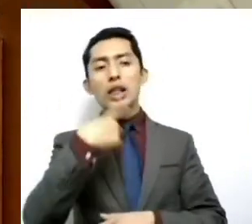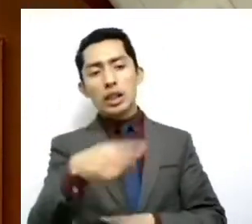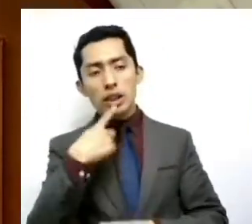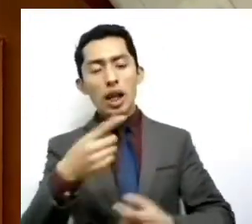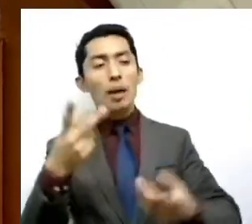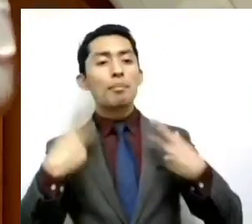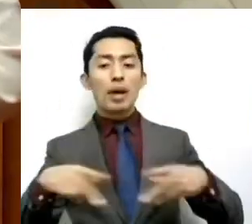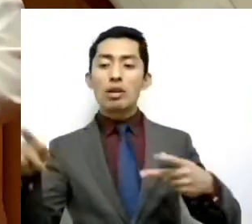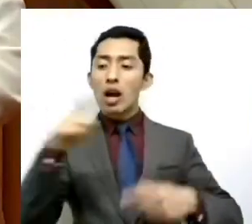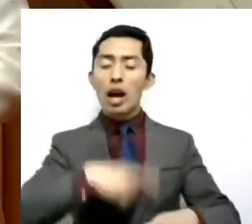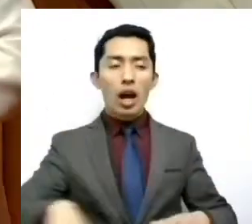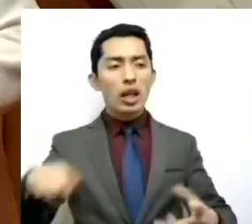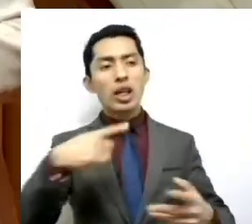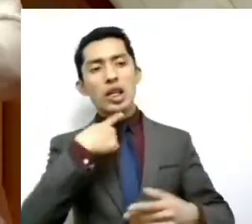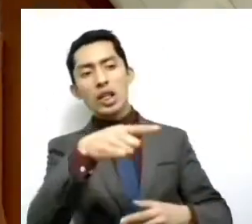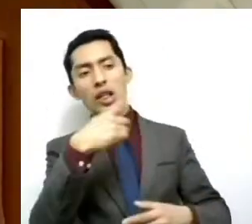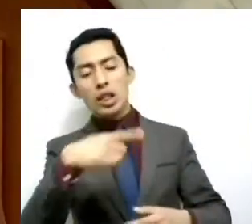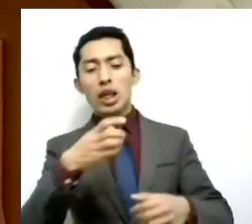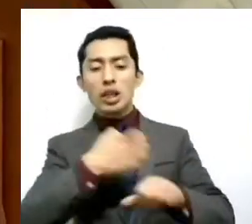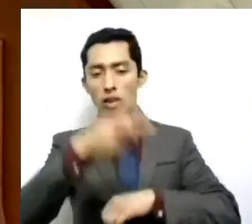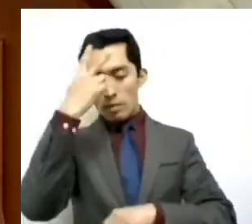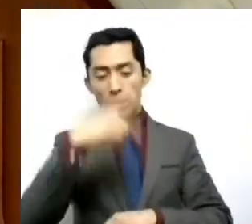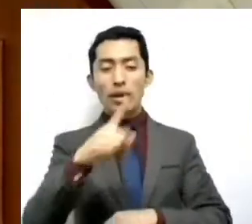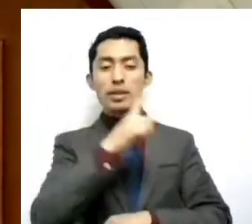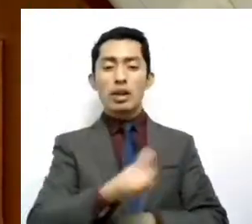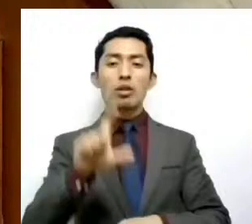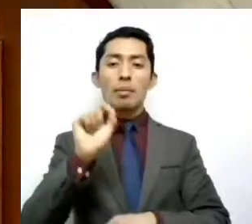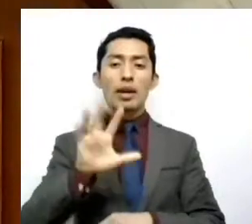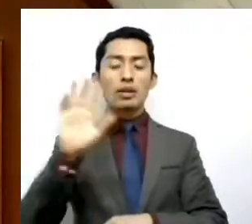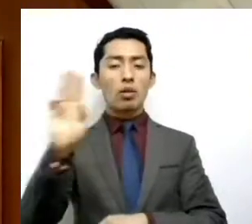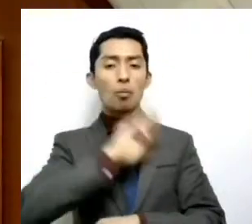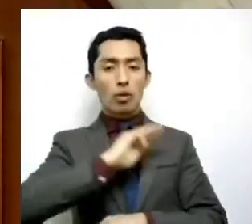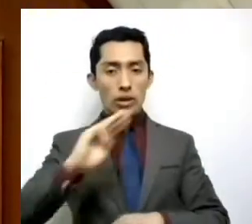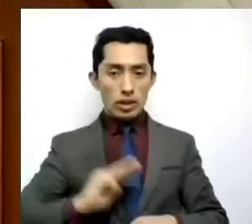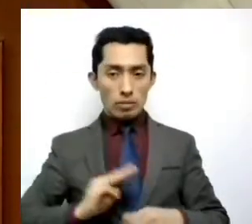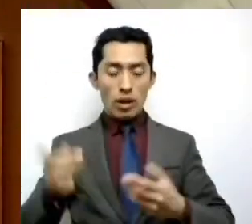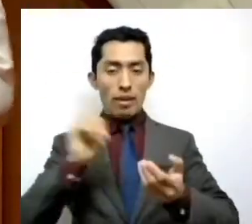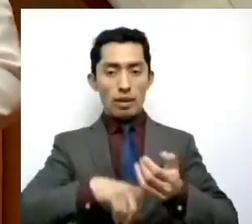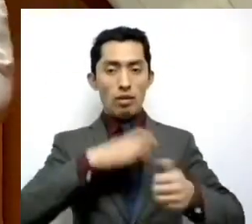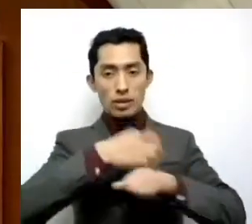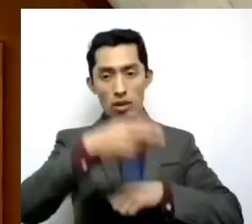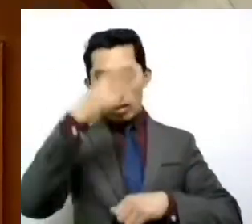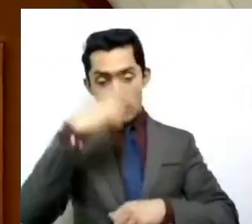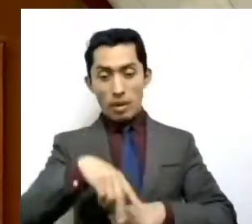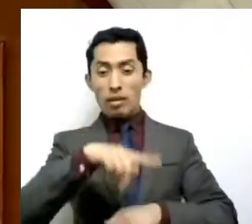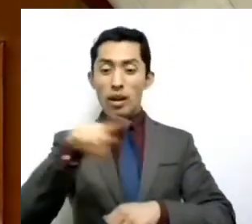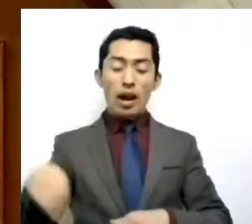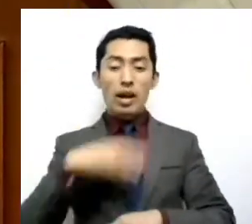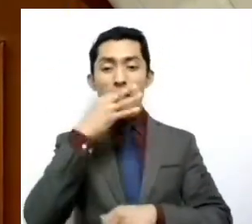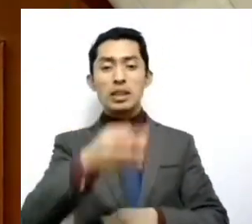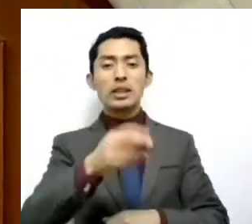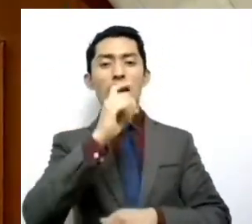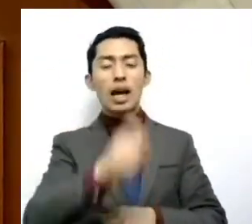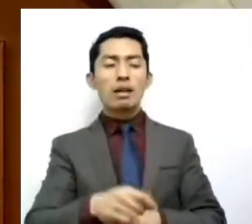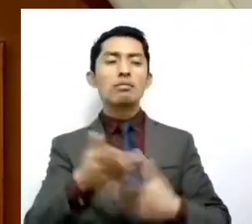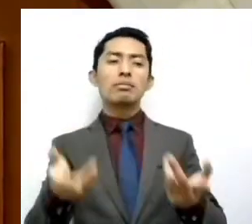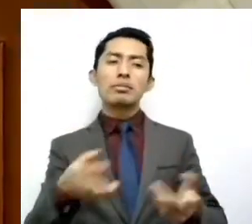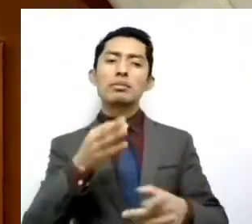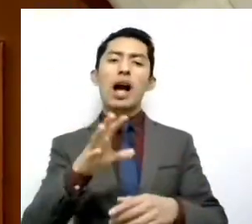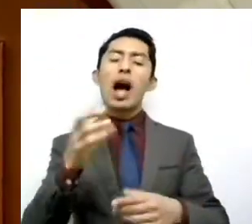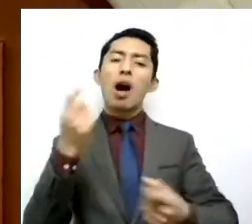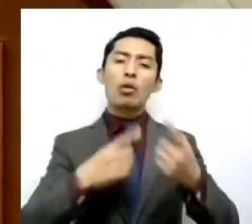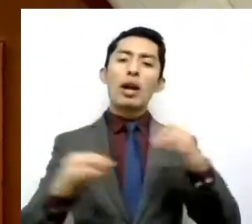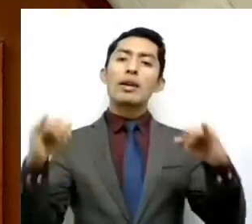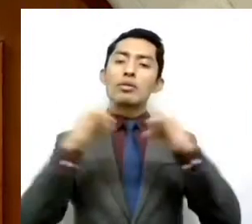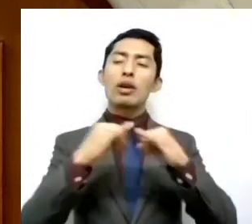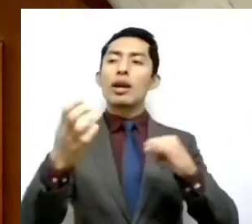población mexiquense de los 125 municipios del Estado de México, en el que se refieren de las instituciones